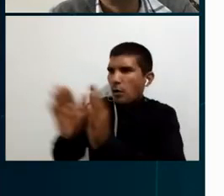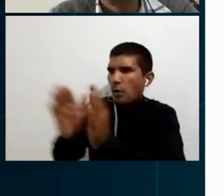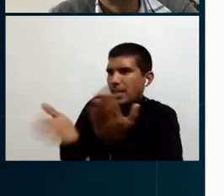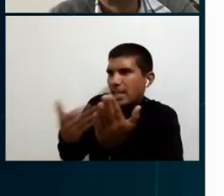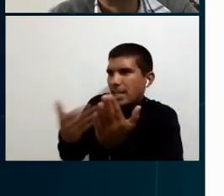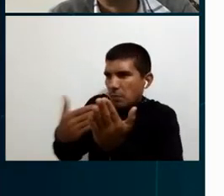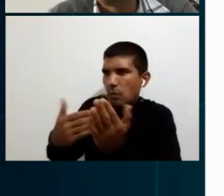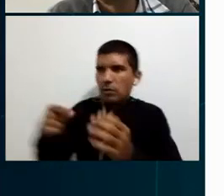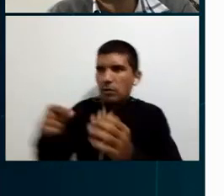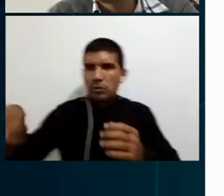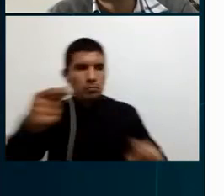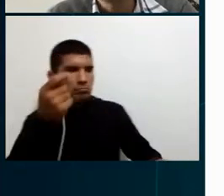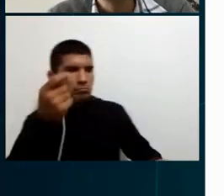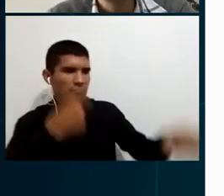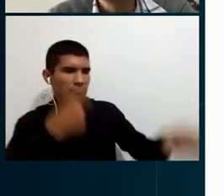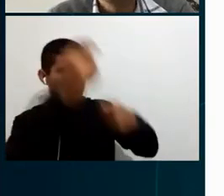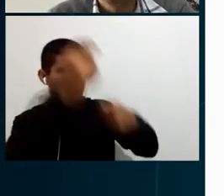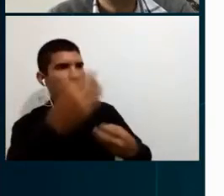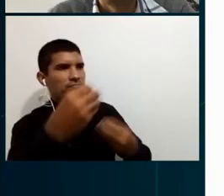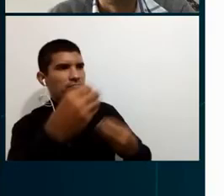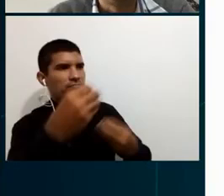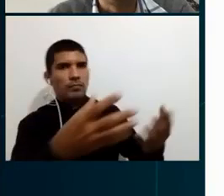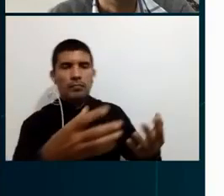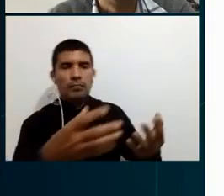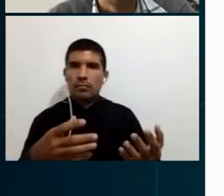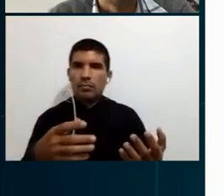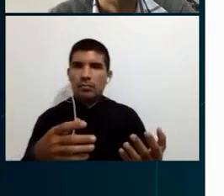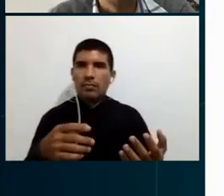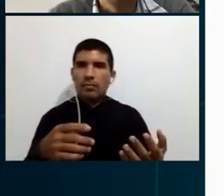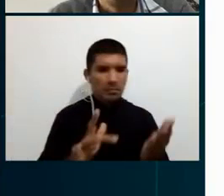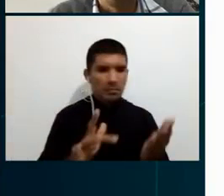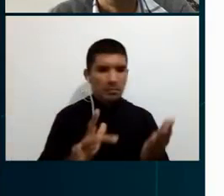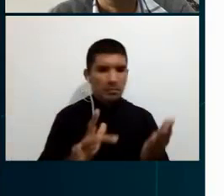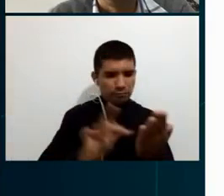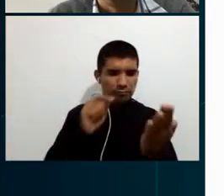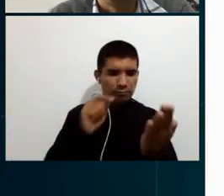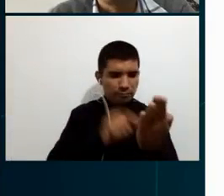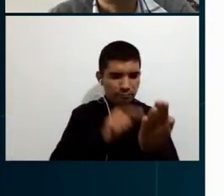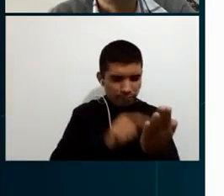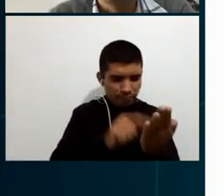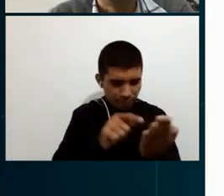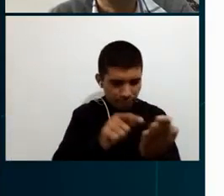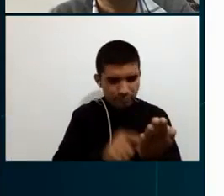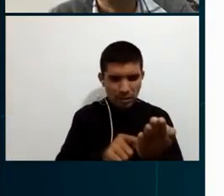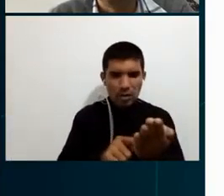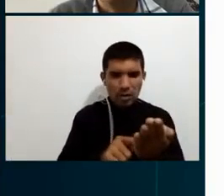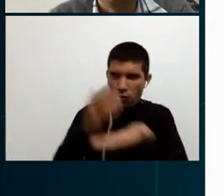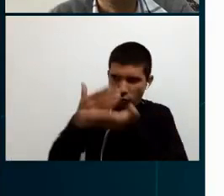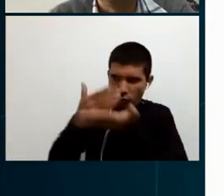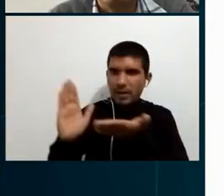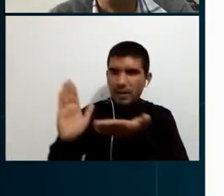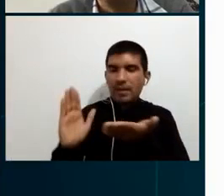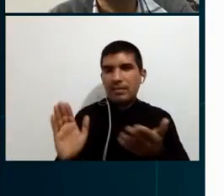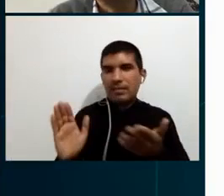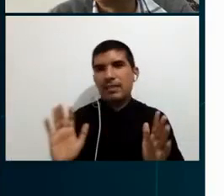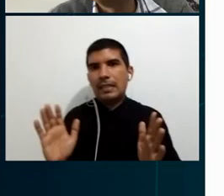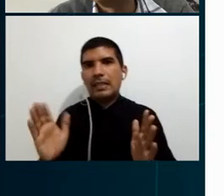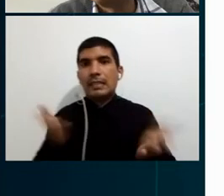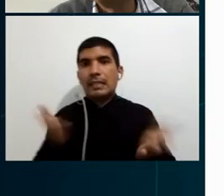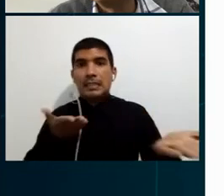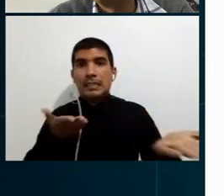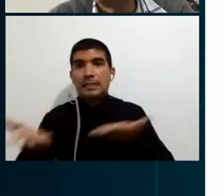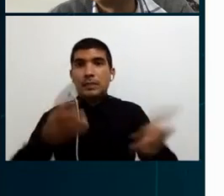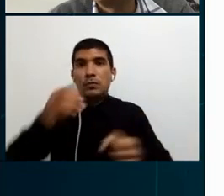muy pequeño con respecto a todo lo que hay, va a pasar en algunos sectores. El tema de los servicios públicos debe